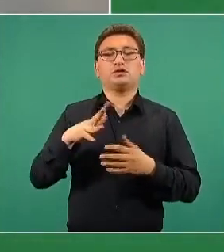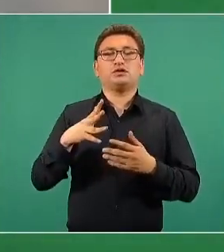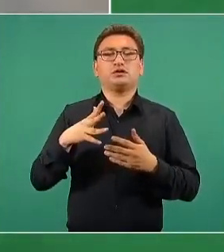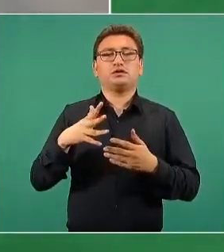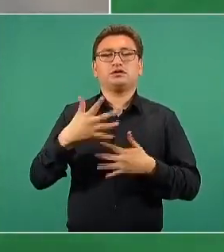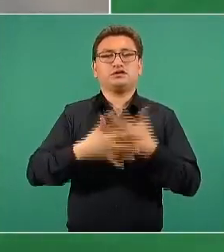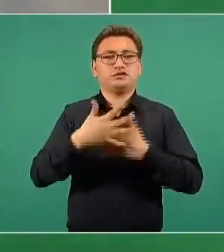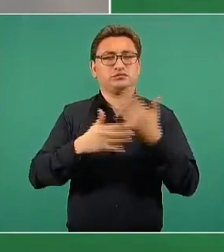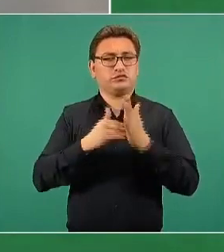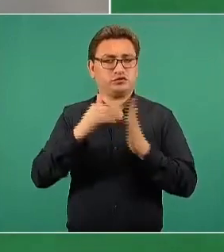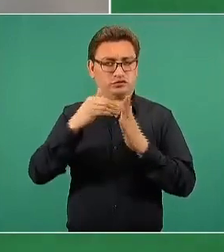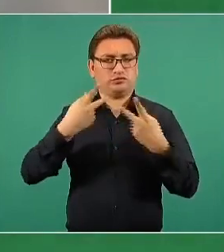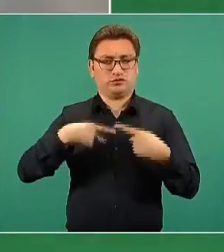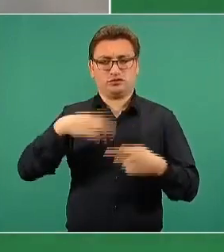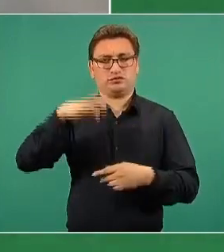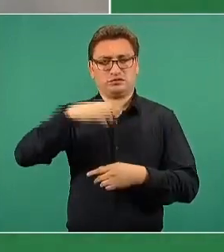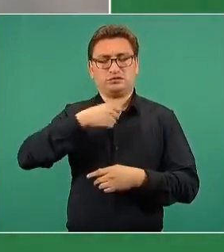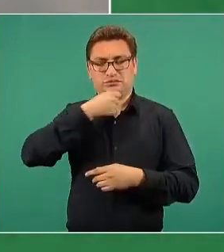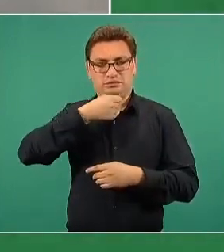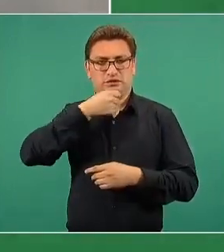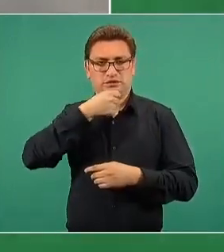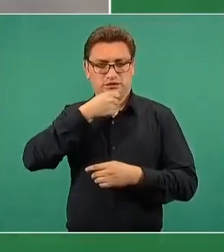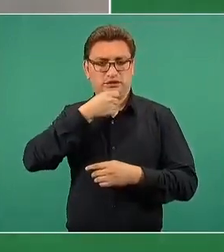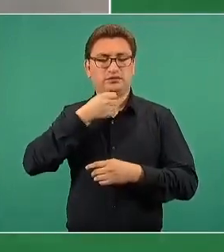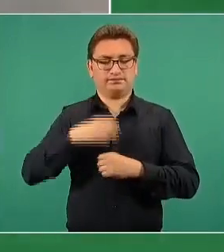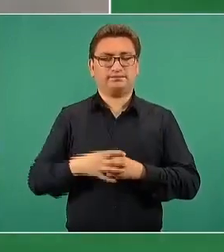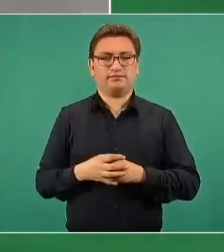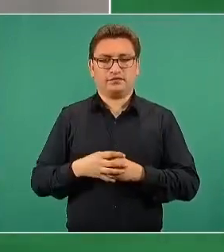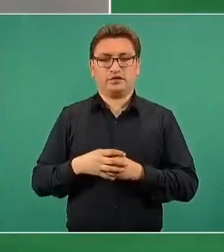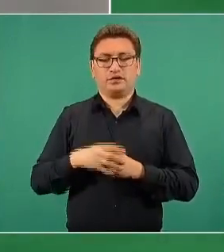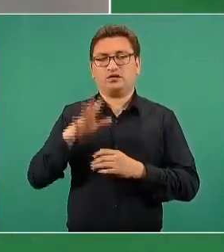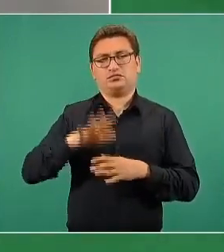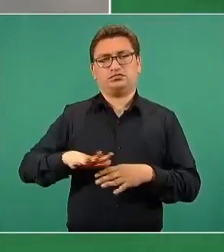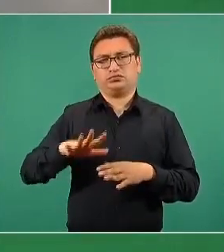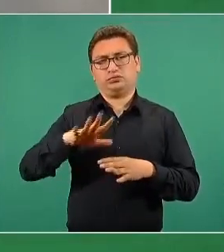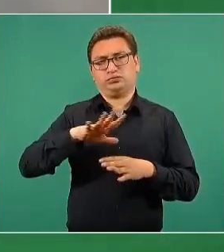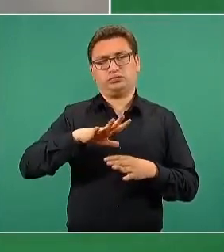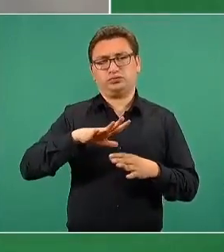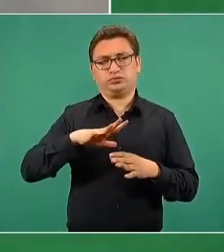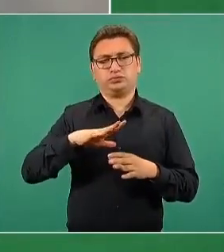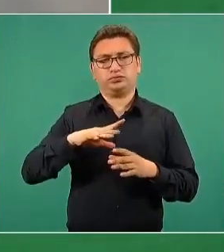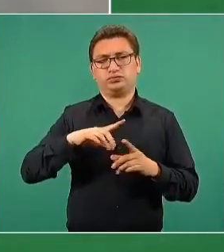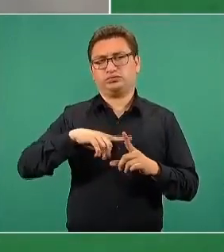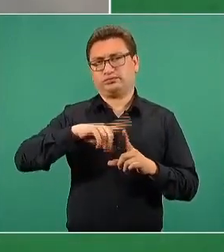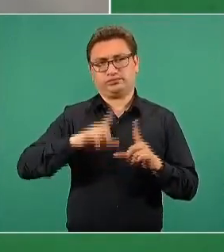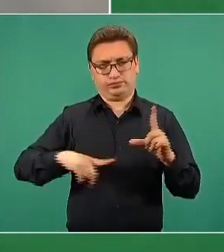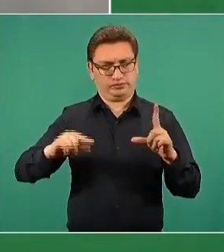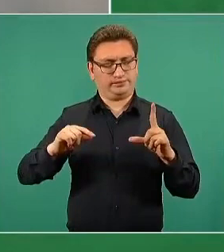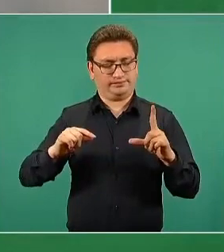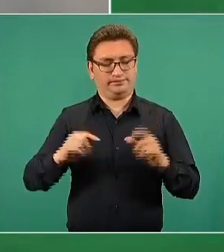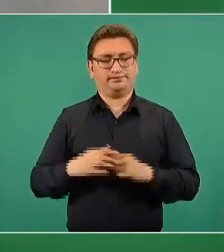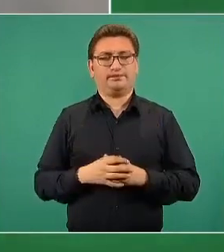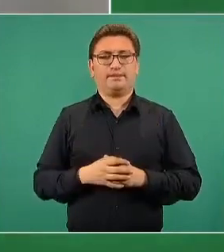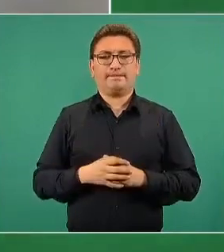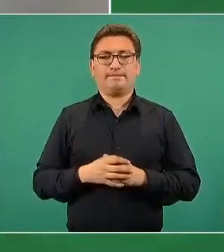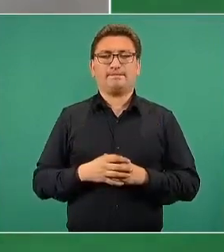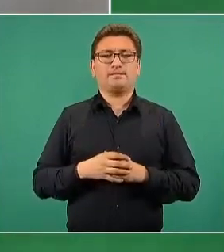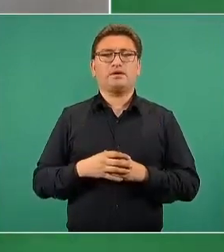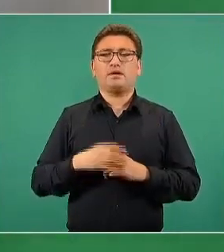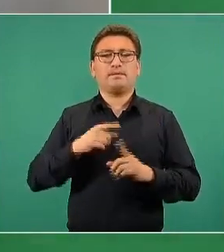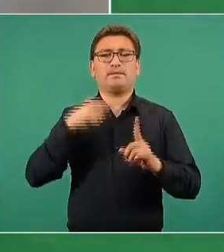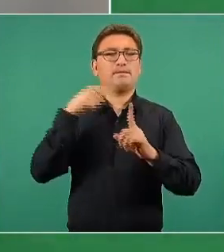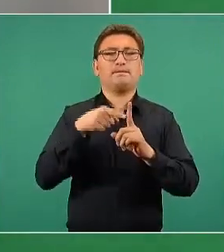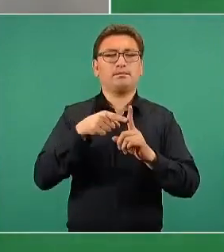millones de personas adultas mayores en todo el país. ¿Por qué la meta